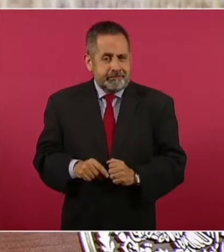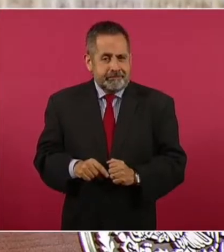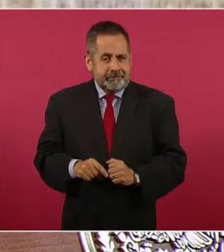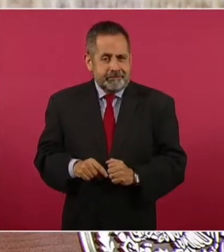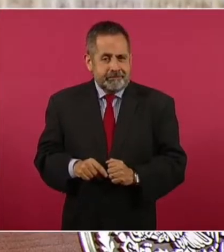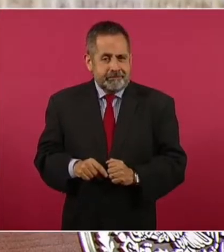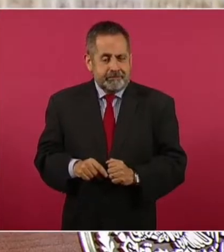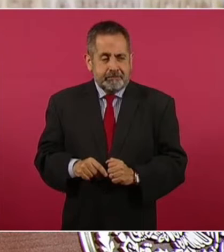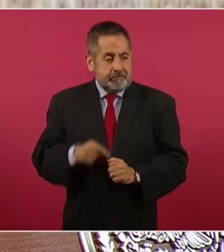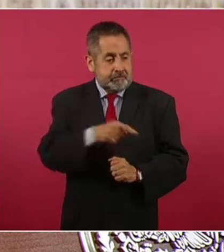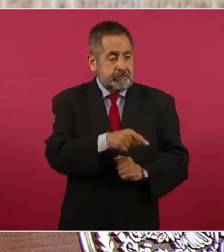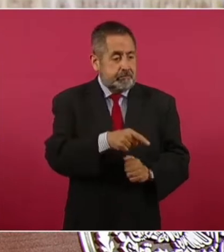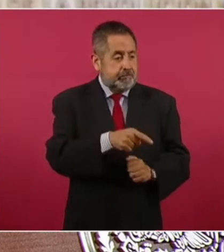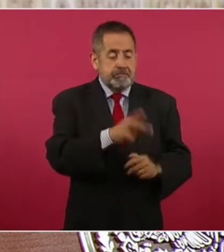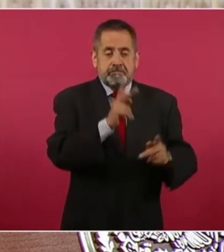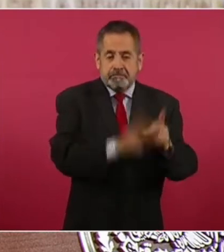Ya no hay crecimiento.